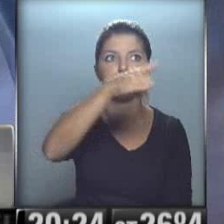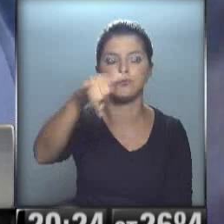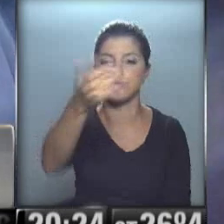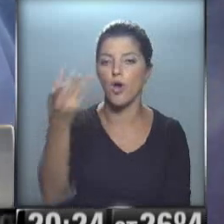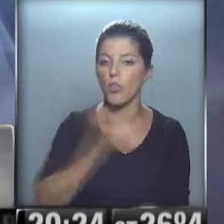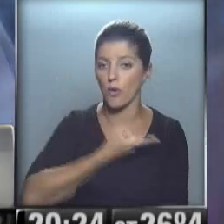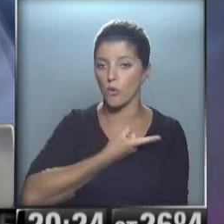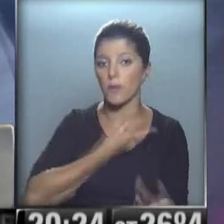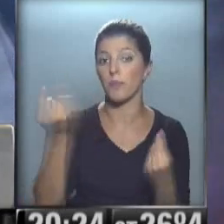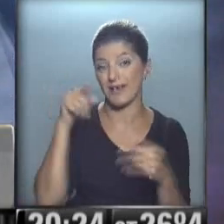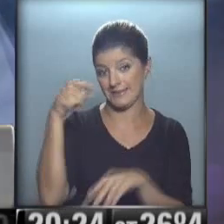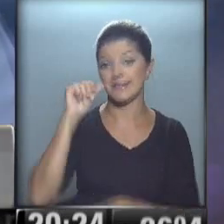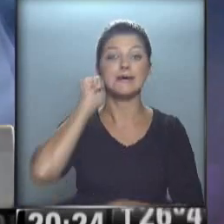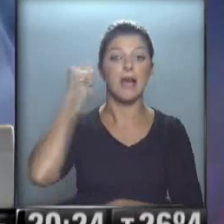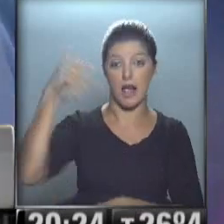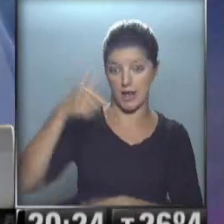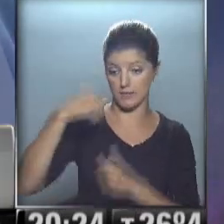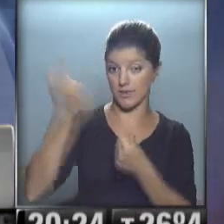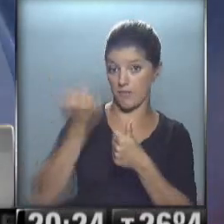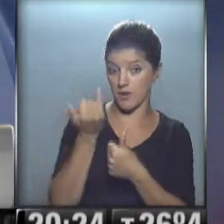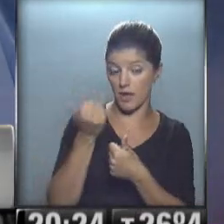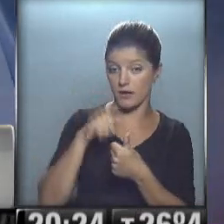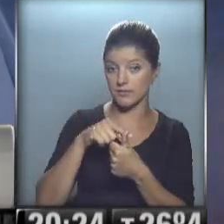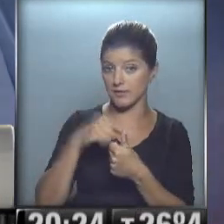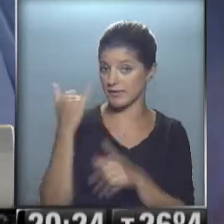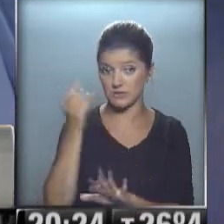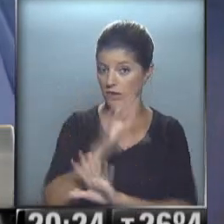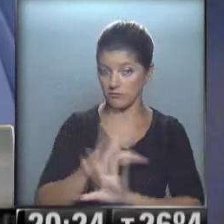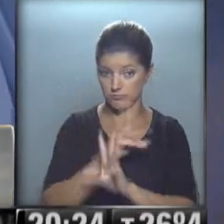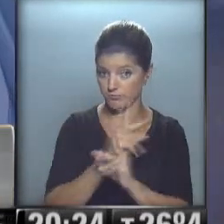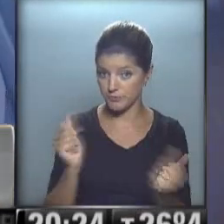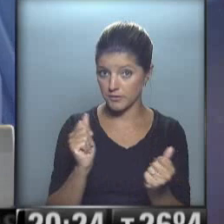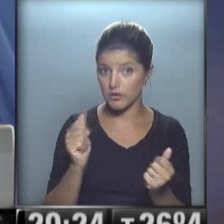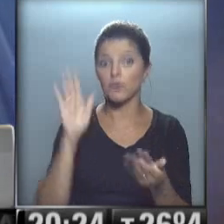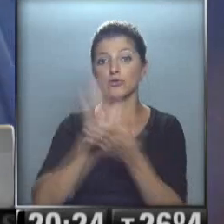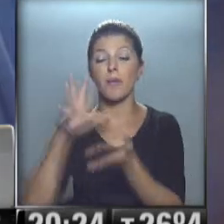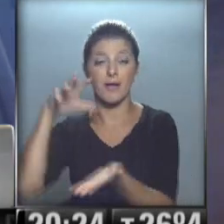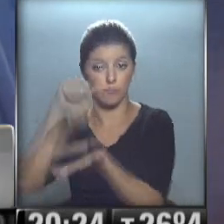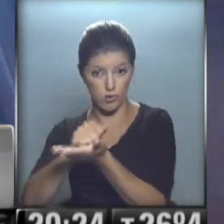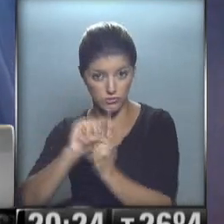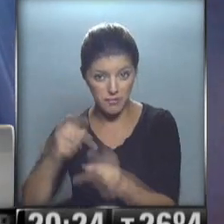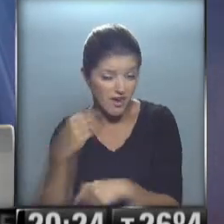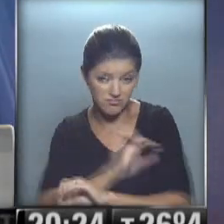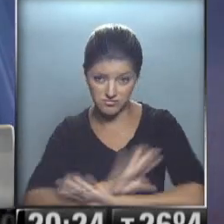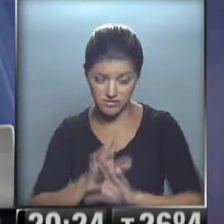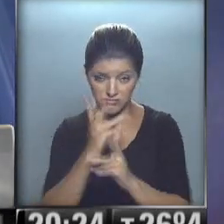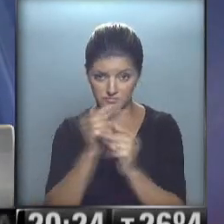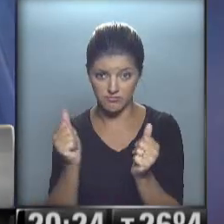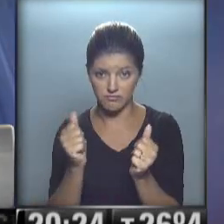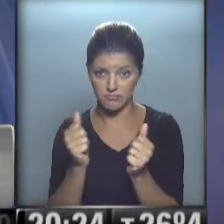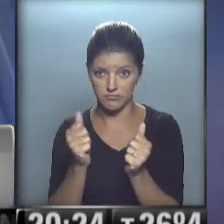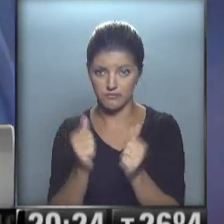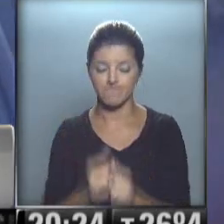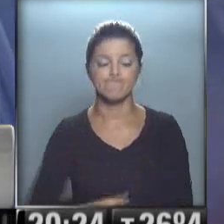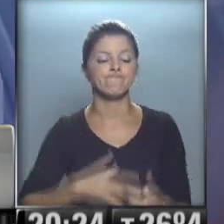por la cantidad de litros de combustibles que le quedaban, digo, ya está descartado. Sí. La posibilidad de un secuestro estaría descartado.